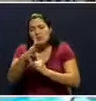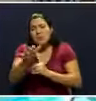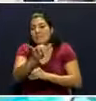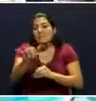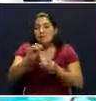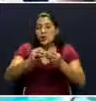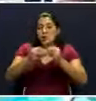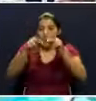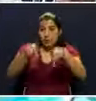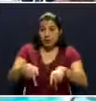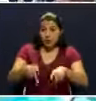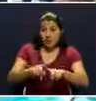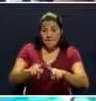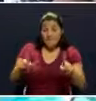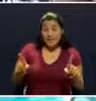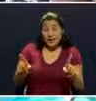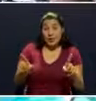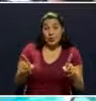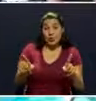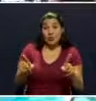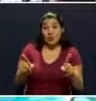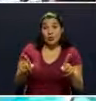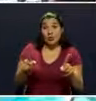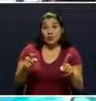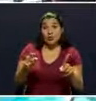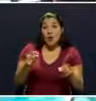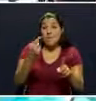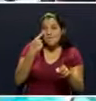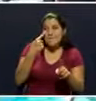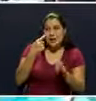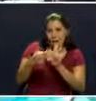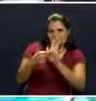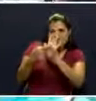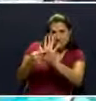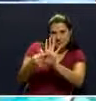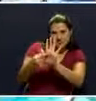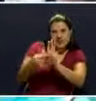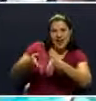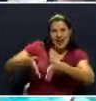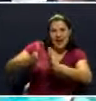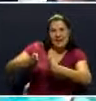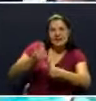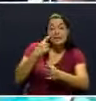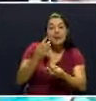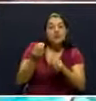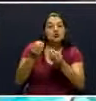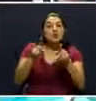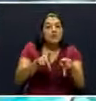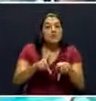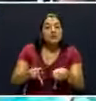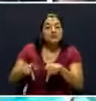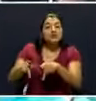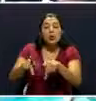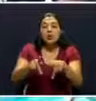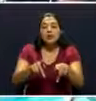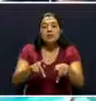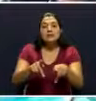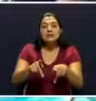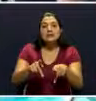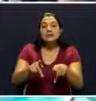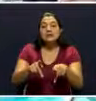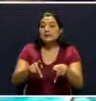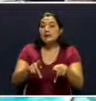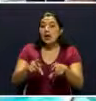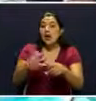yo que en las imágenes que están presentando en la pantalla hay muchísima gente que no sé si esta imagen es de ahora o no, sin embargo